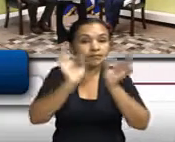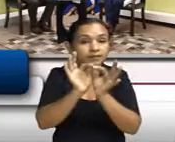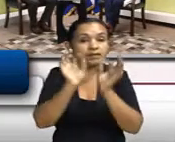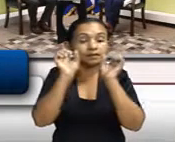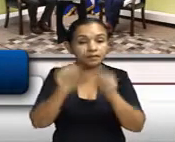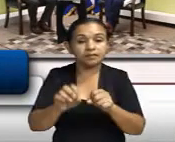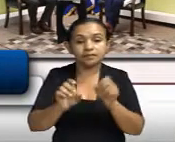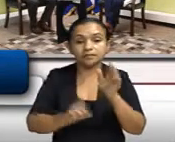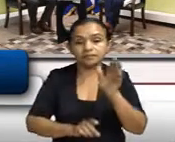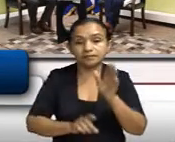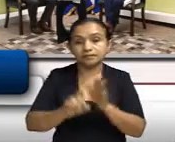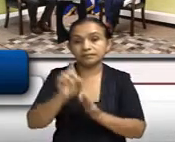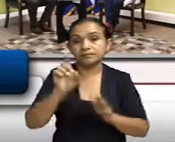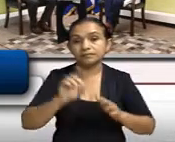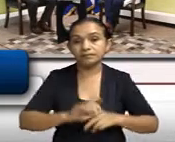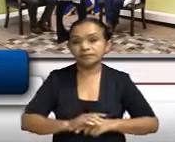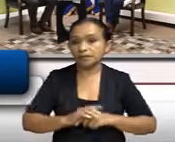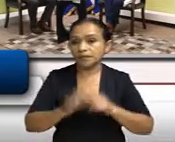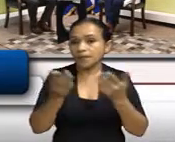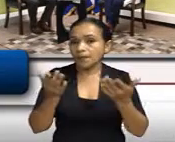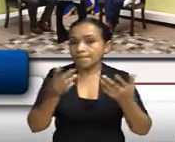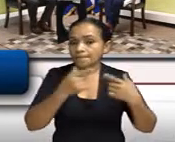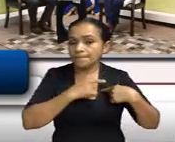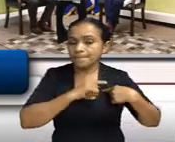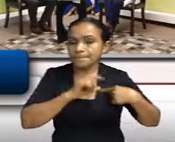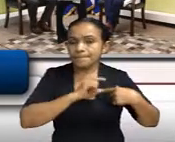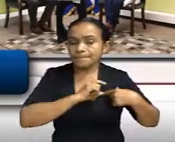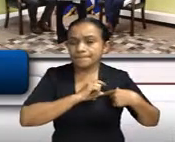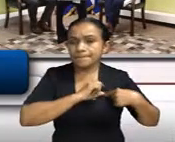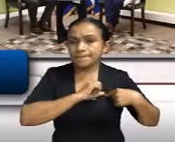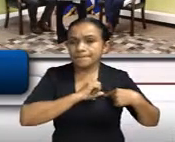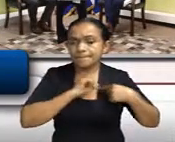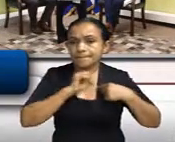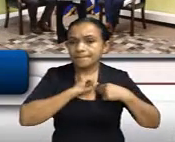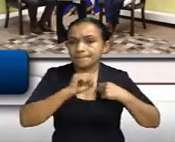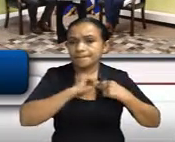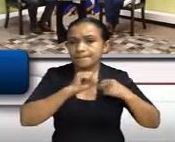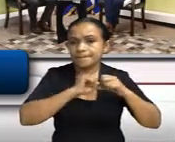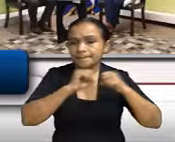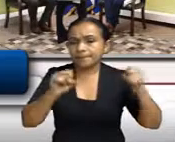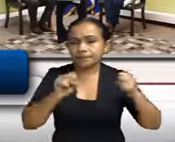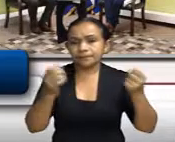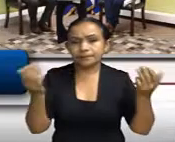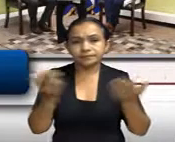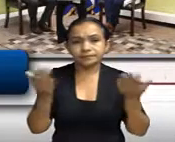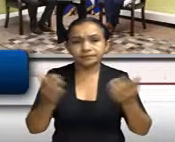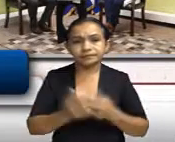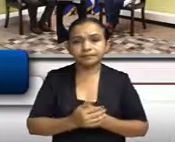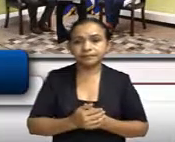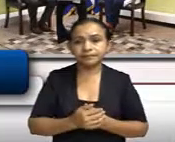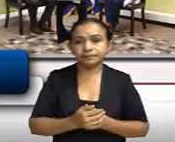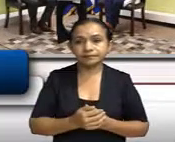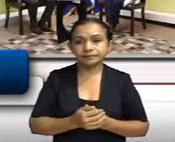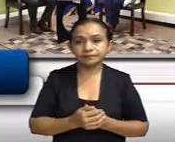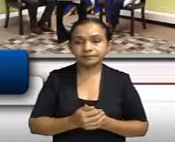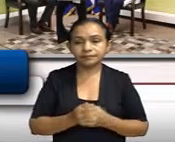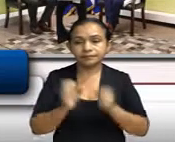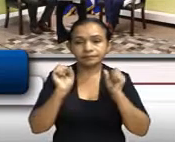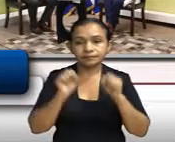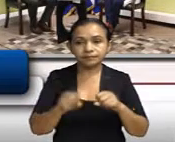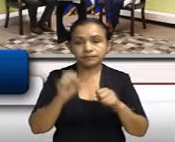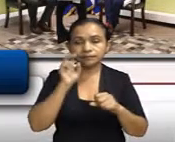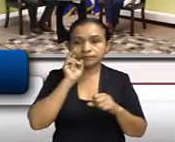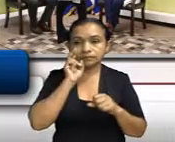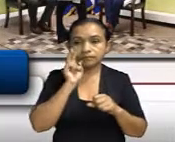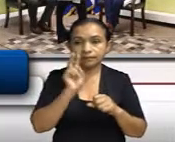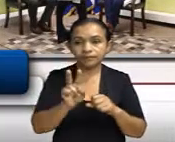desarrollar un infarto cardíaco. ¿Cómo son esos infartos que usted menciona ahorita? Como eso lo podemos ver a través